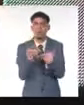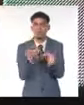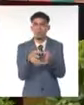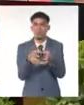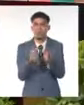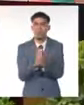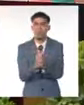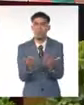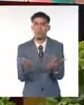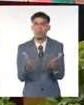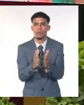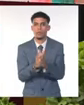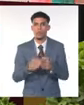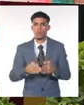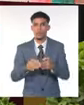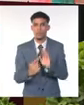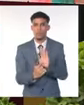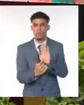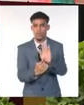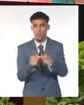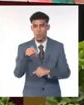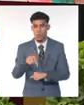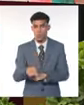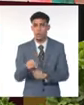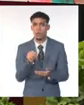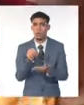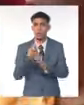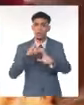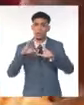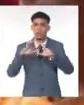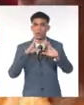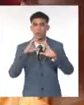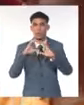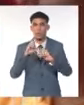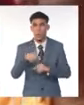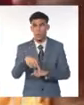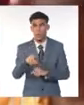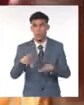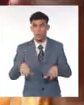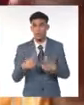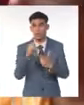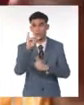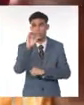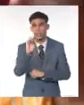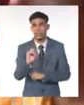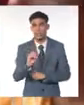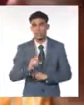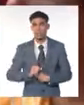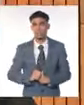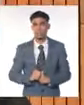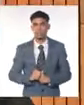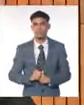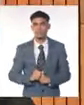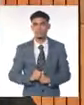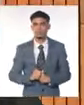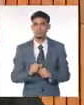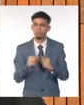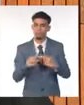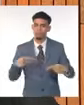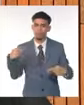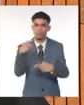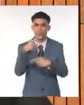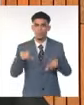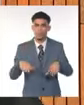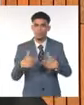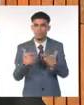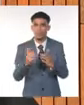periódico Granma, que presentó hoy su campaña de comunicación para celebrar el aniversario 60. Más que la celebración de lo que ha sido Granma, que